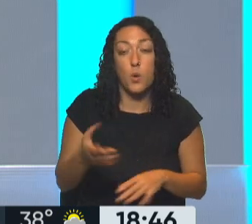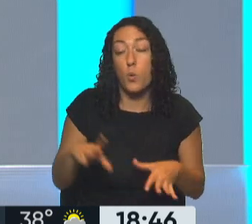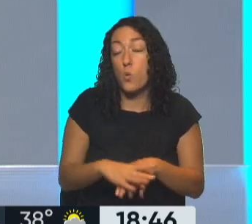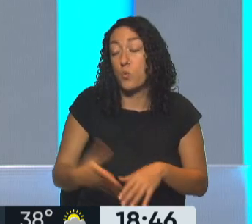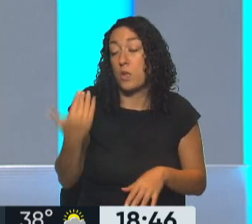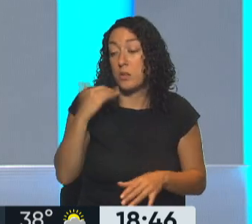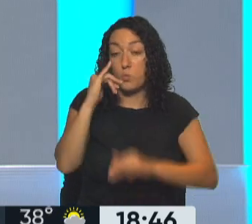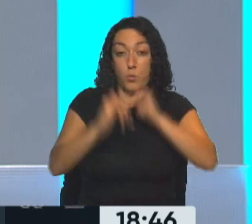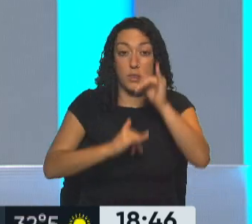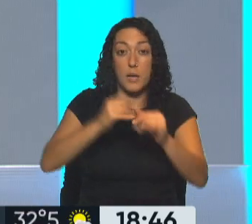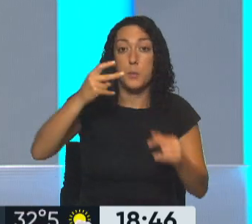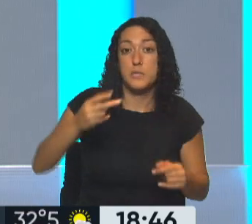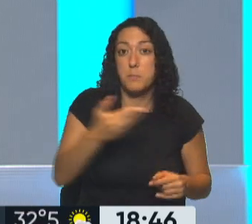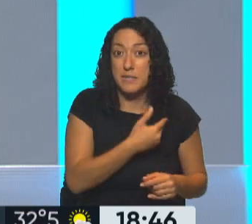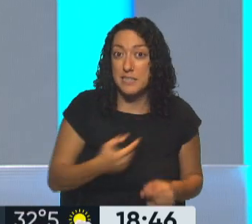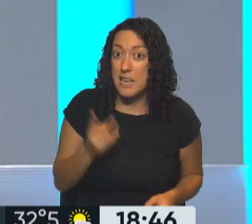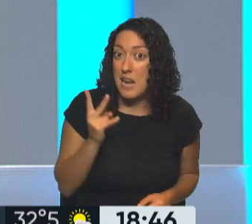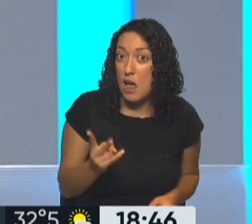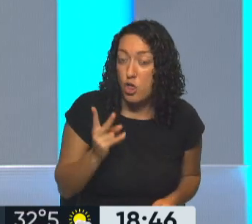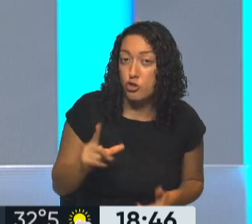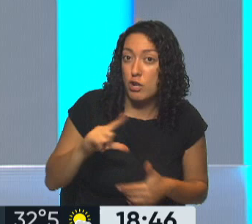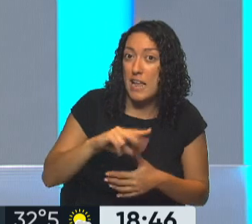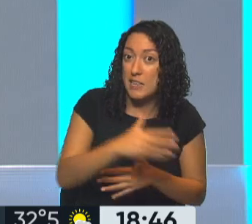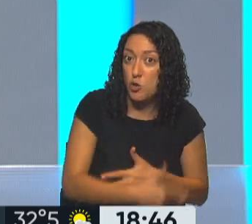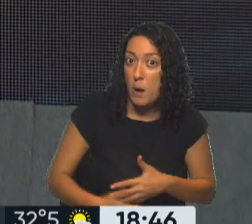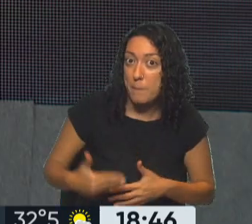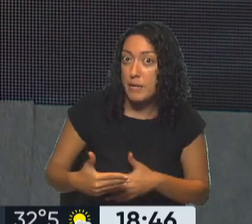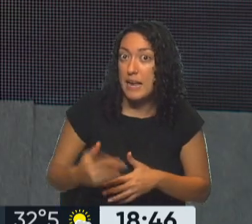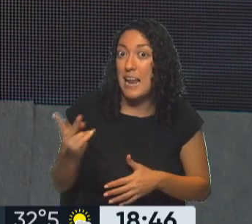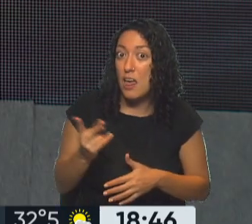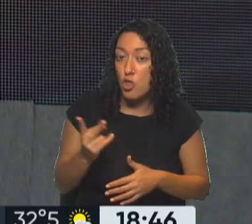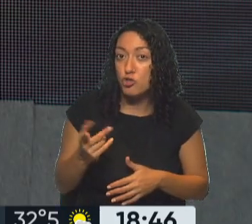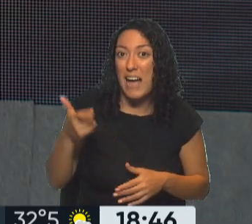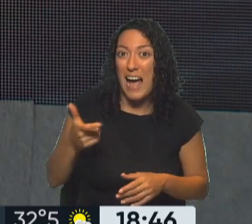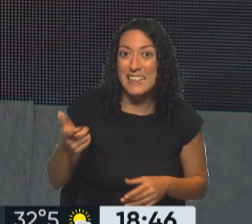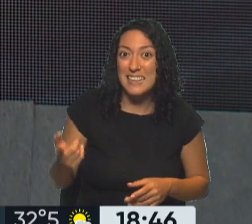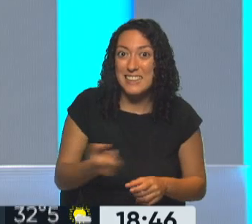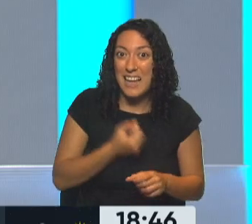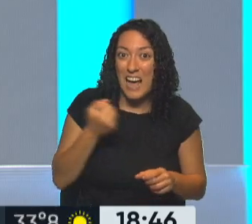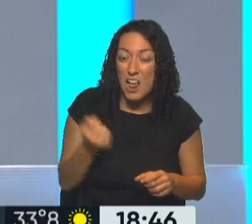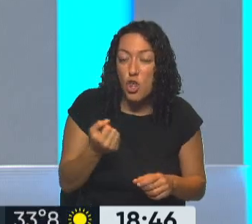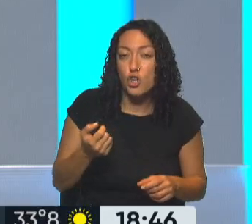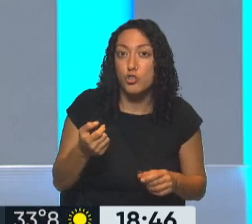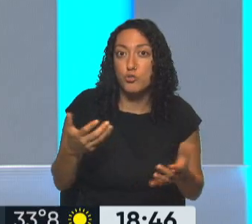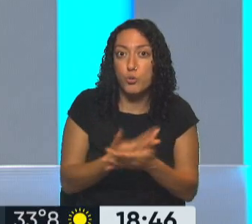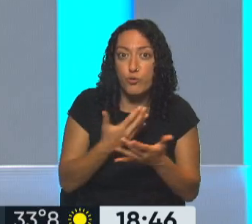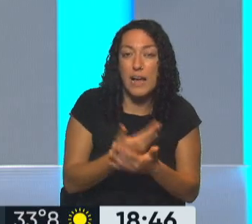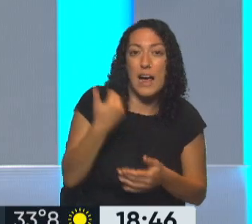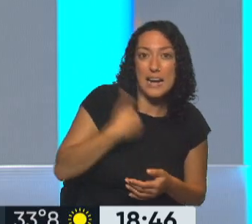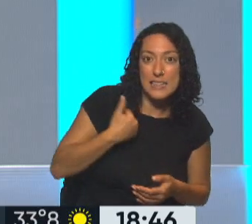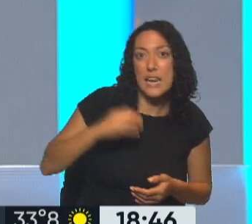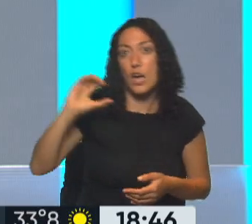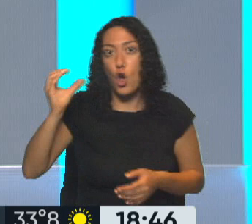las dos vicepresidentas en América Latina han sufrido atentados Argentina y Colombia